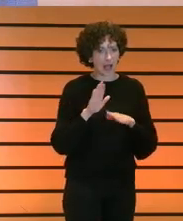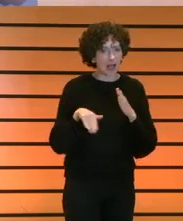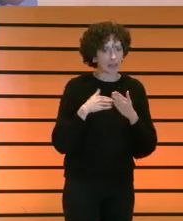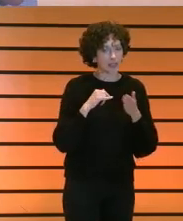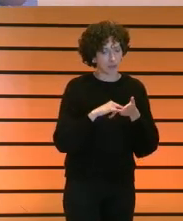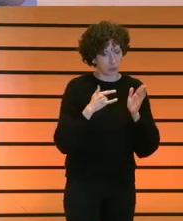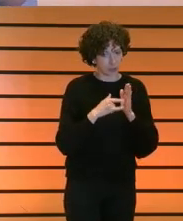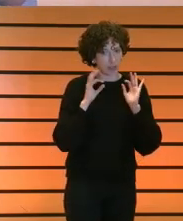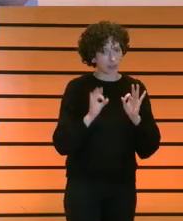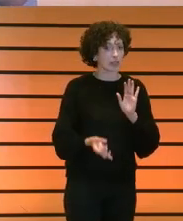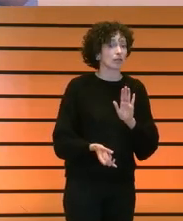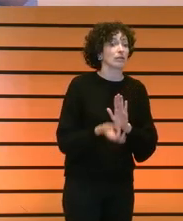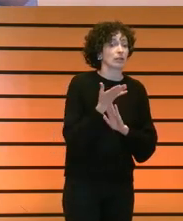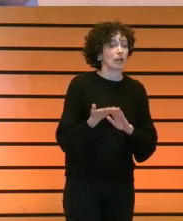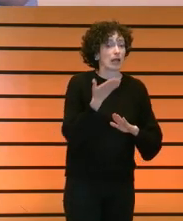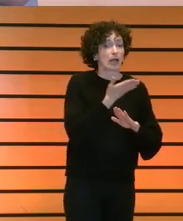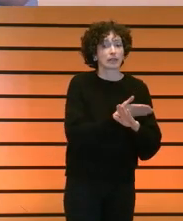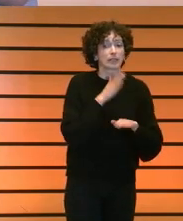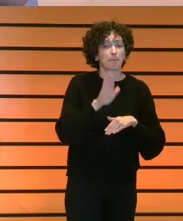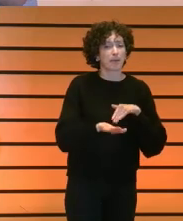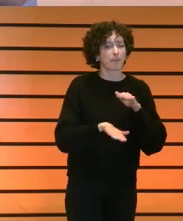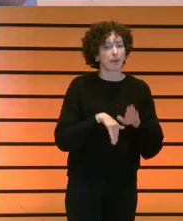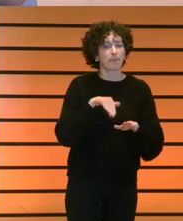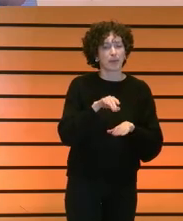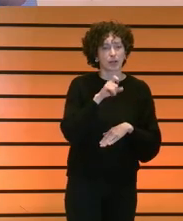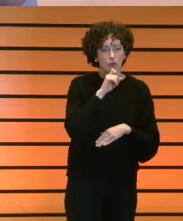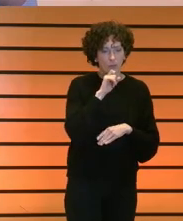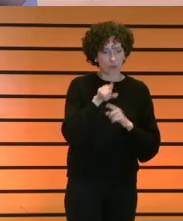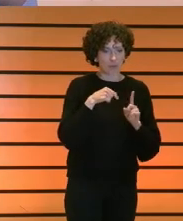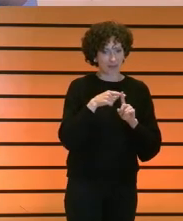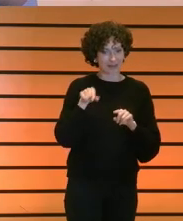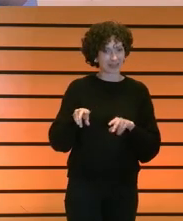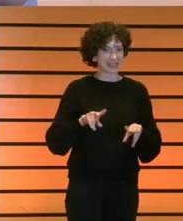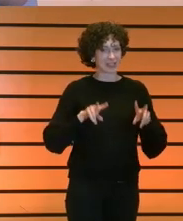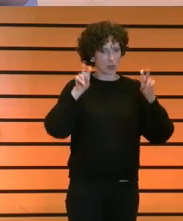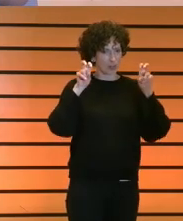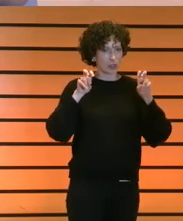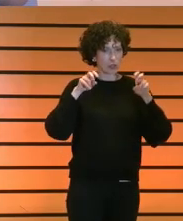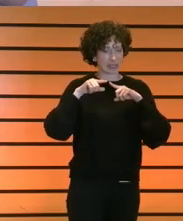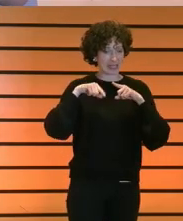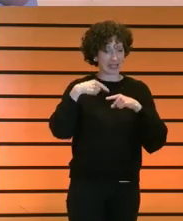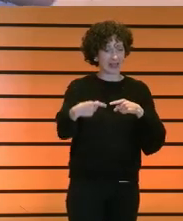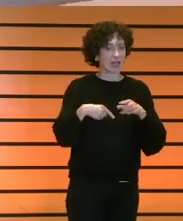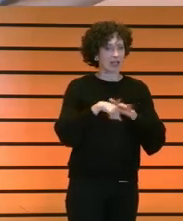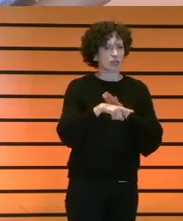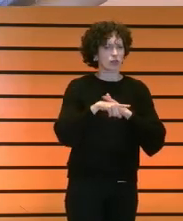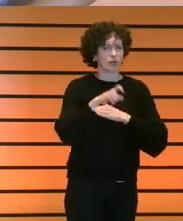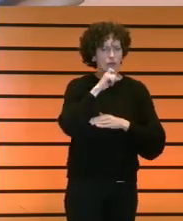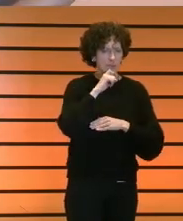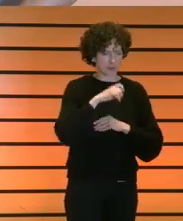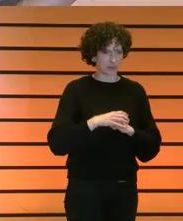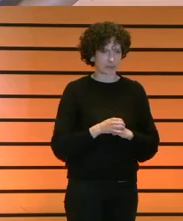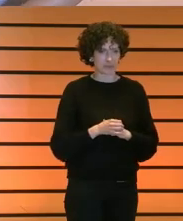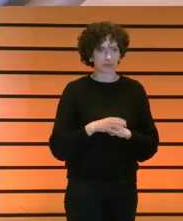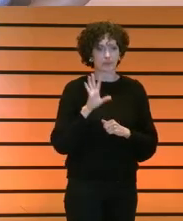a un proyecto así, a un proyecto como este? ¿Y cómo se gestiona esta innovación en el día a día? Sí, la